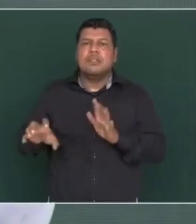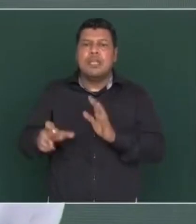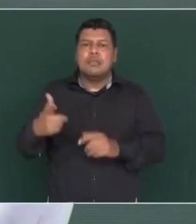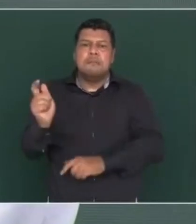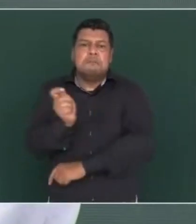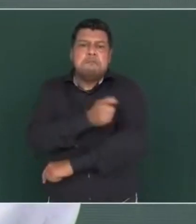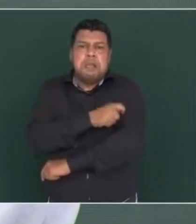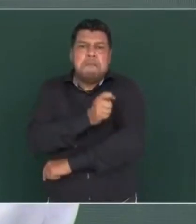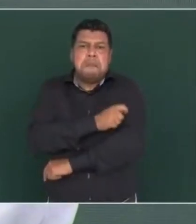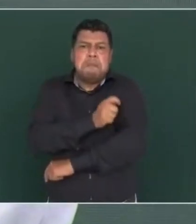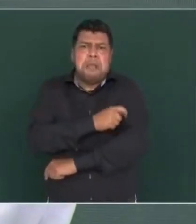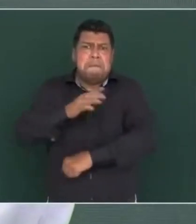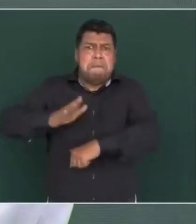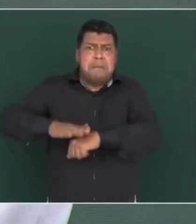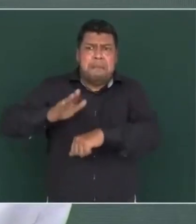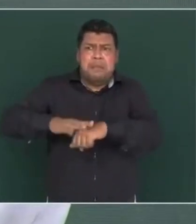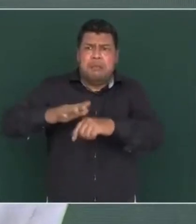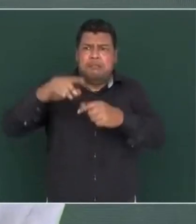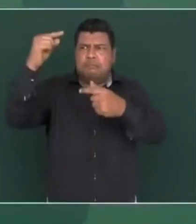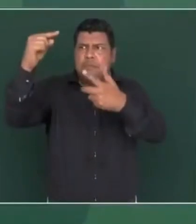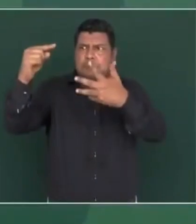vacunas aplicadas en el mundo,